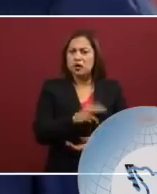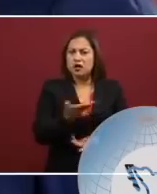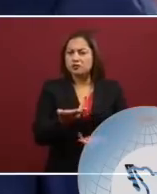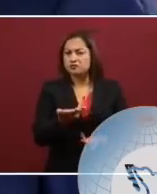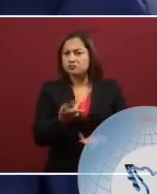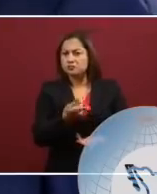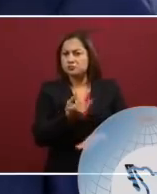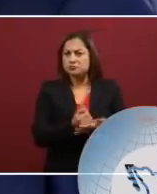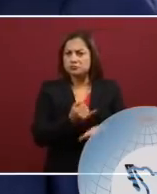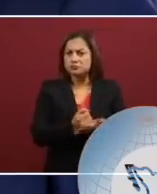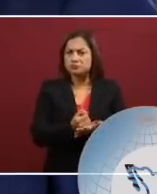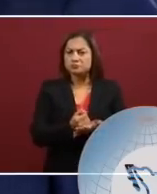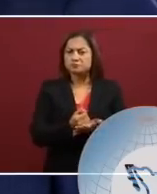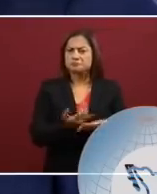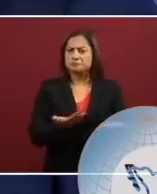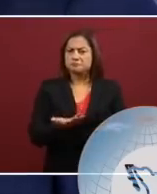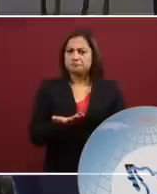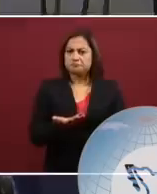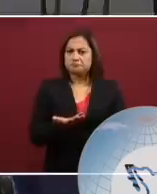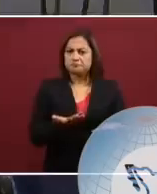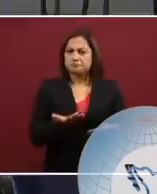Muy injusto